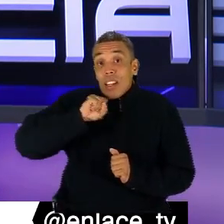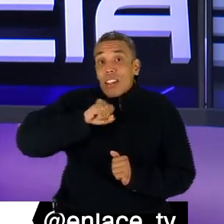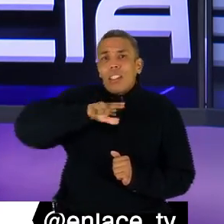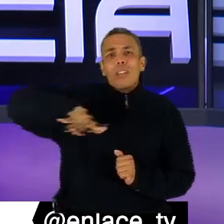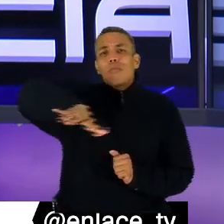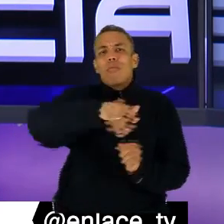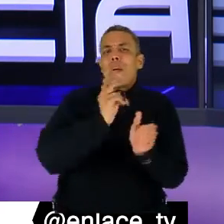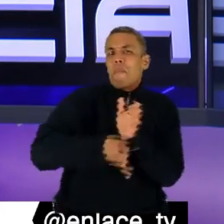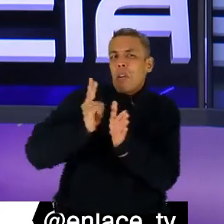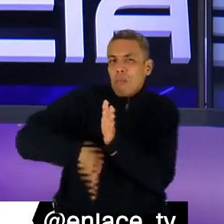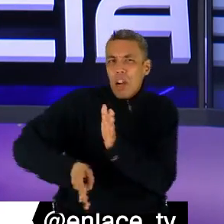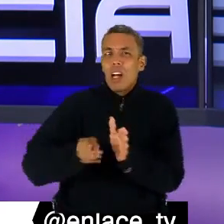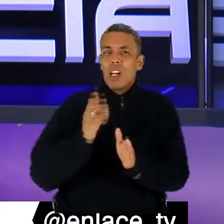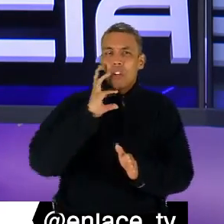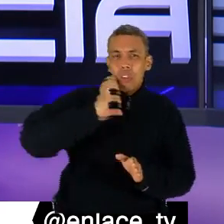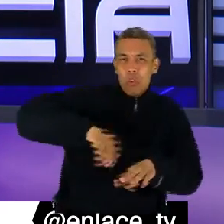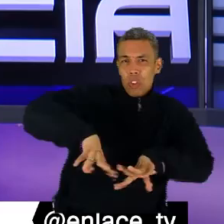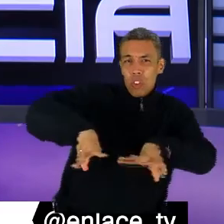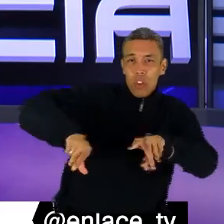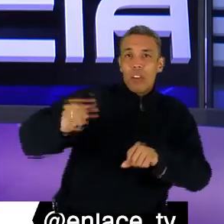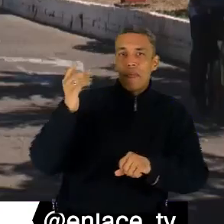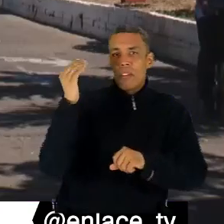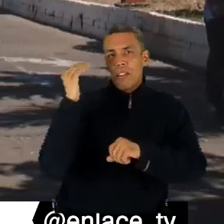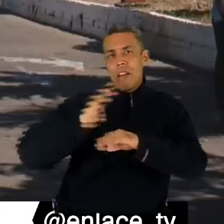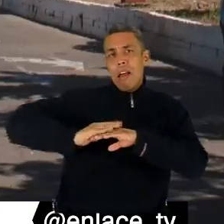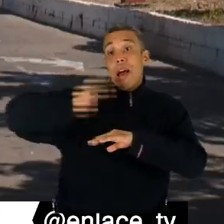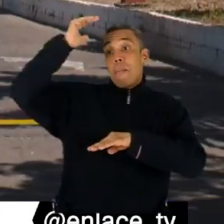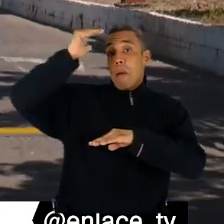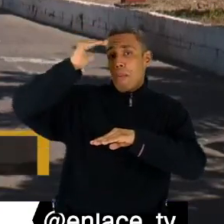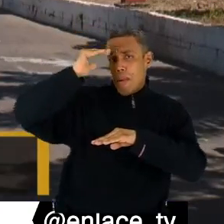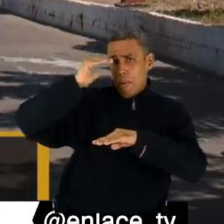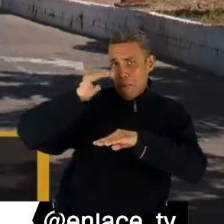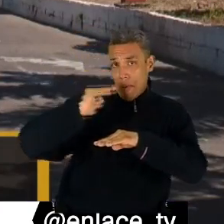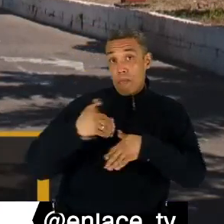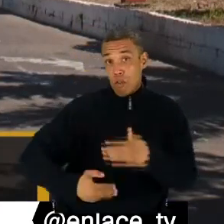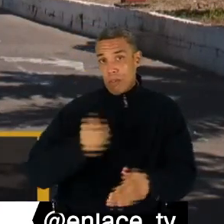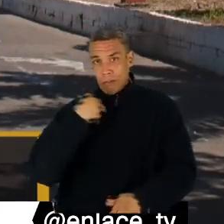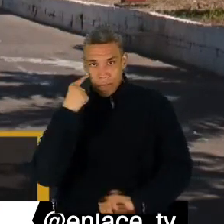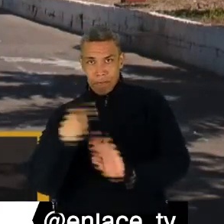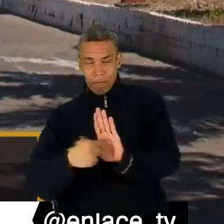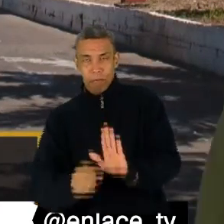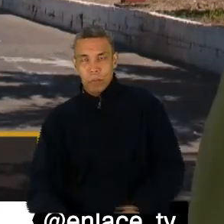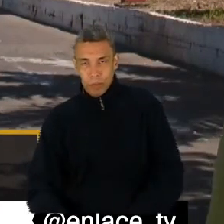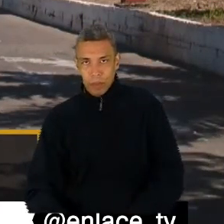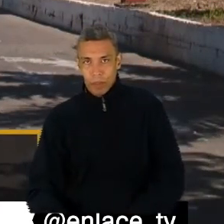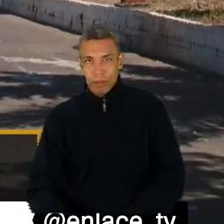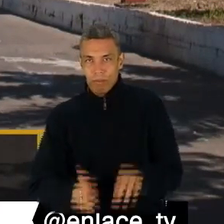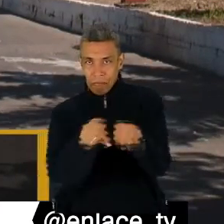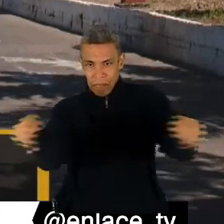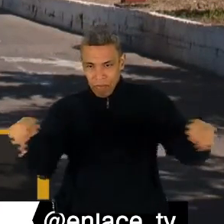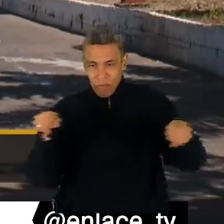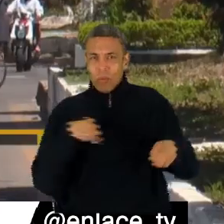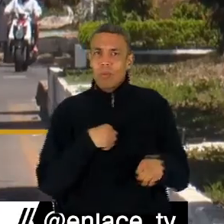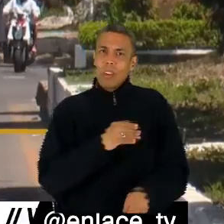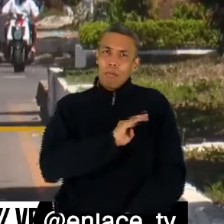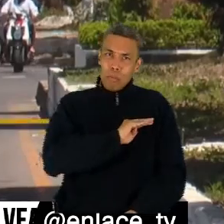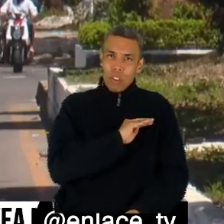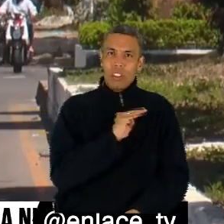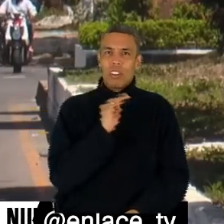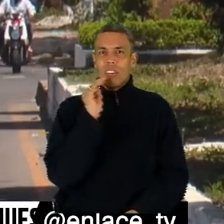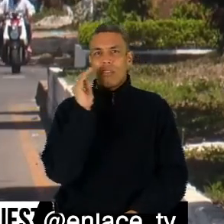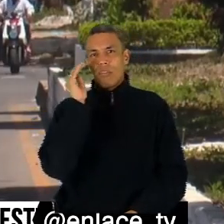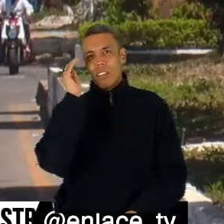ciudad en comparación con el año pasado. En Consejo de Seguridad, la Policía Nacional, Fuerzas Armadas y Alcaldía Municipal